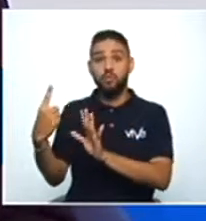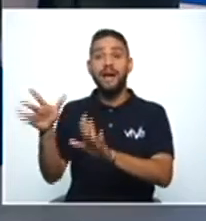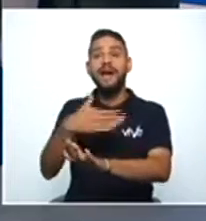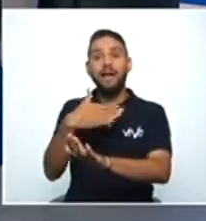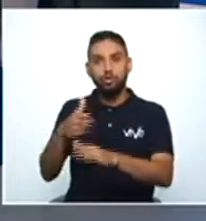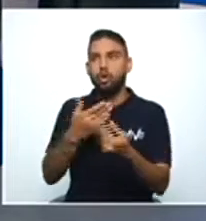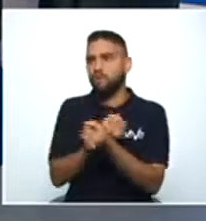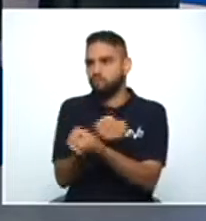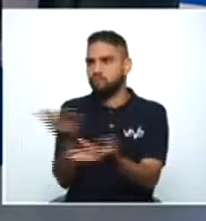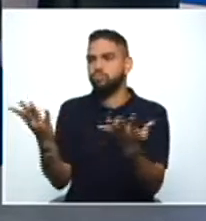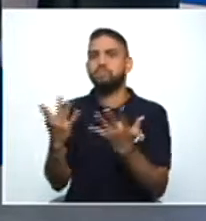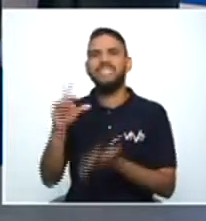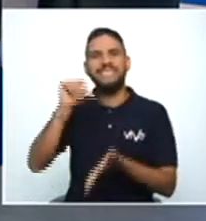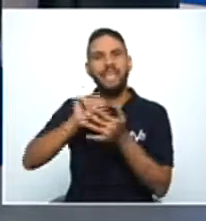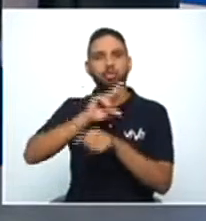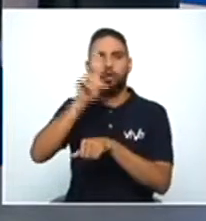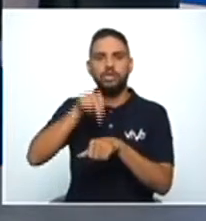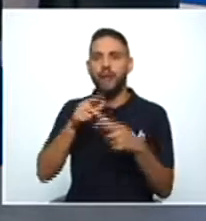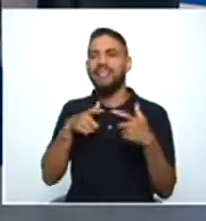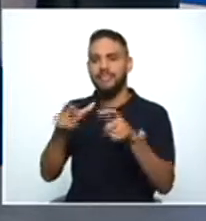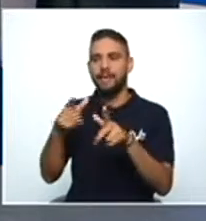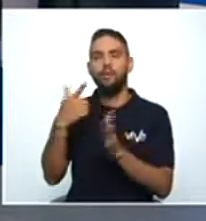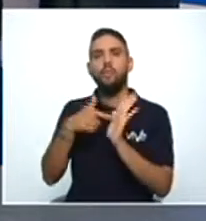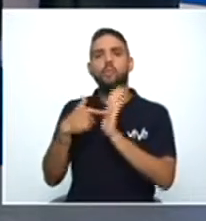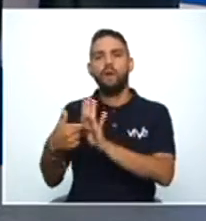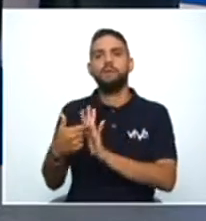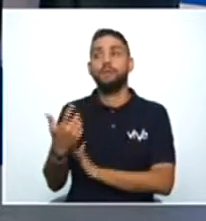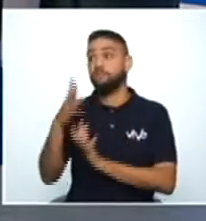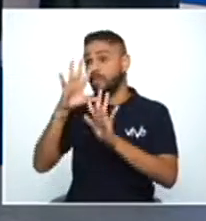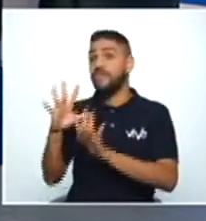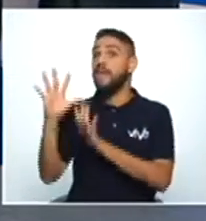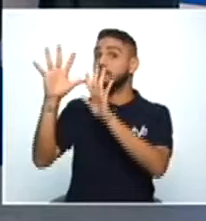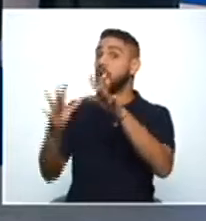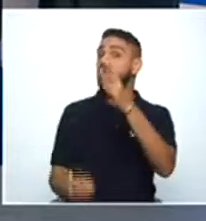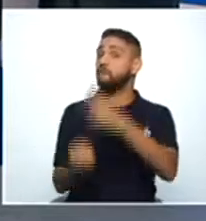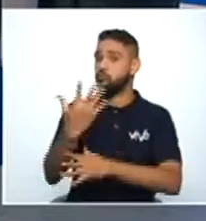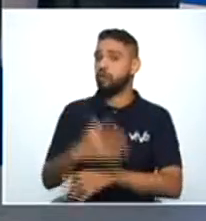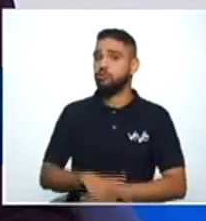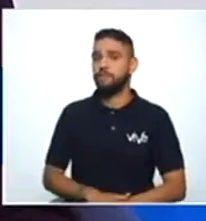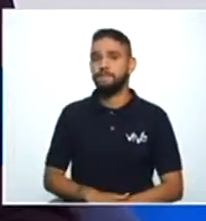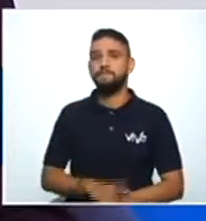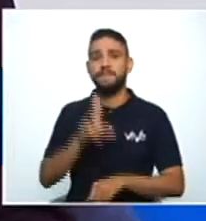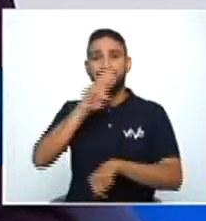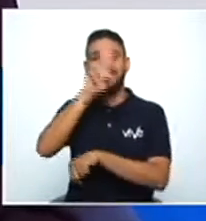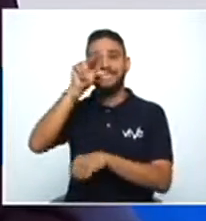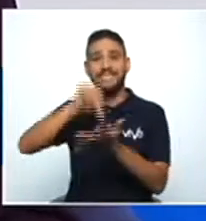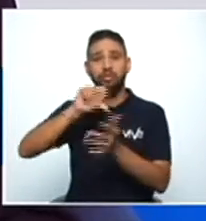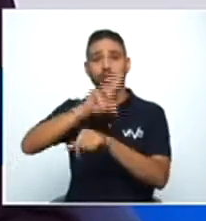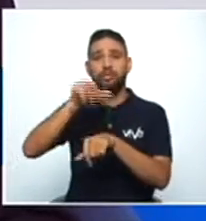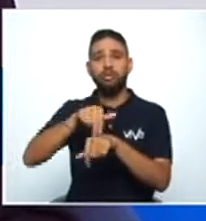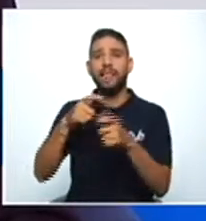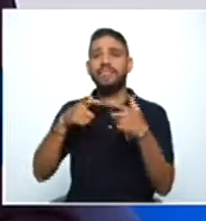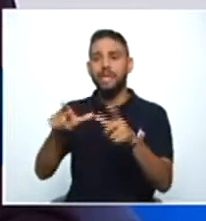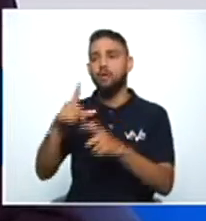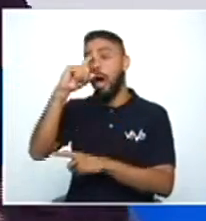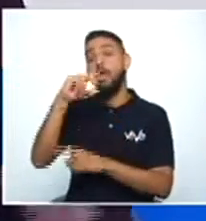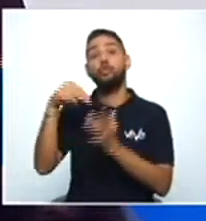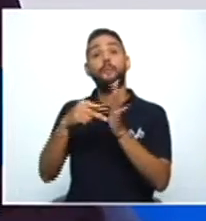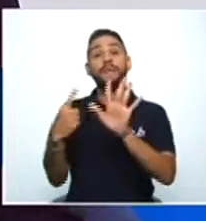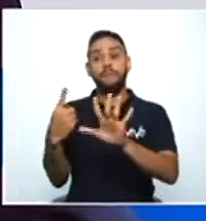lo que se ha logrado a través del centro nacional del disco en casi 10 años de su creación el centro nacional del disco comienza en diciembre del año 2006